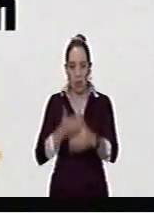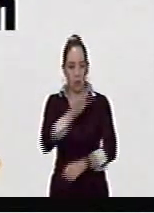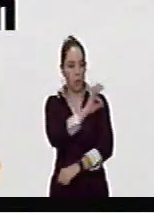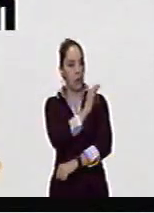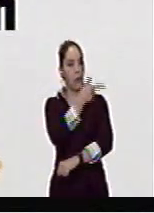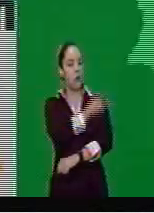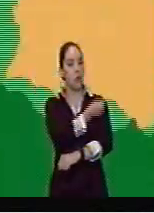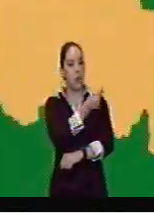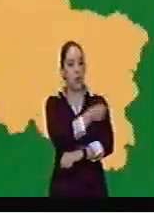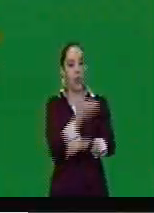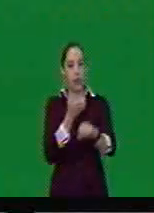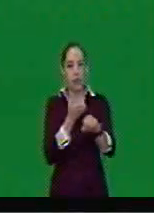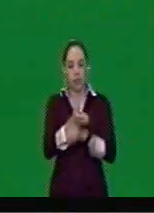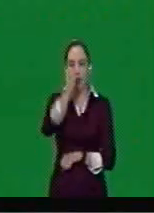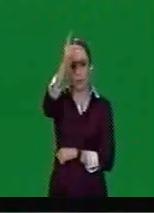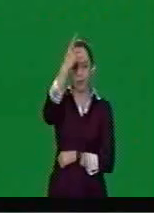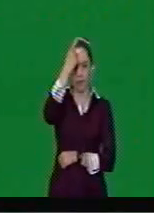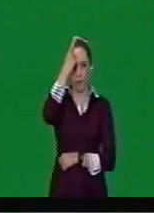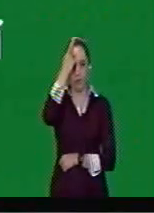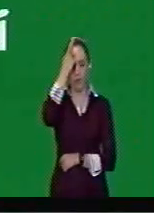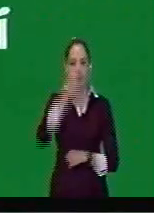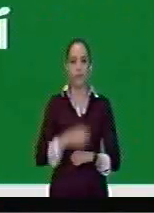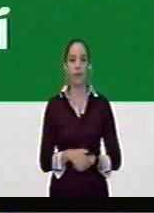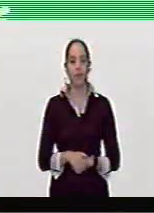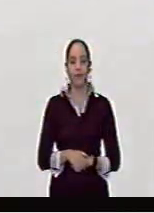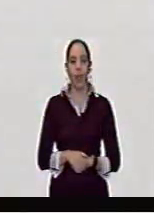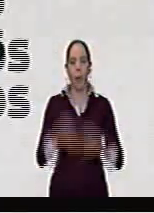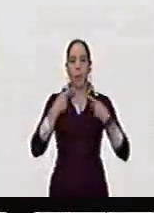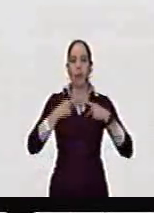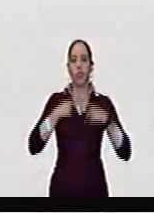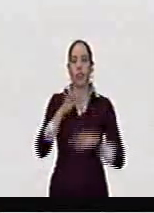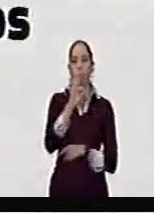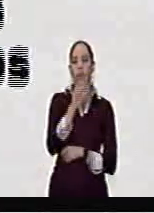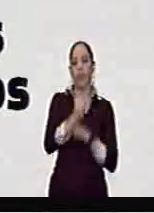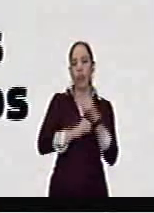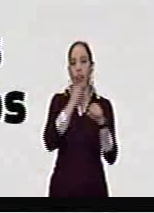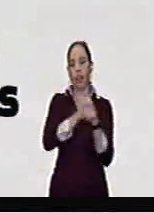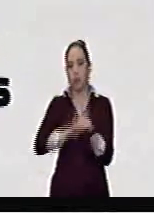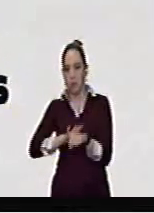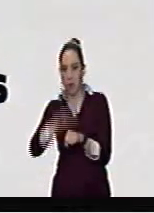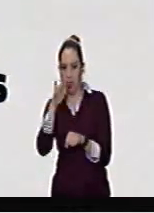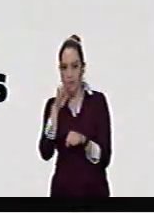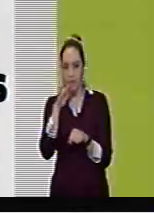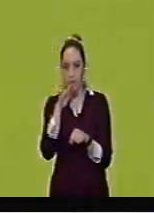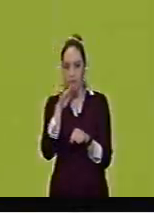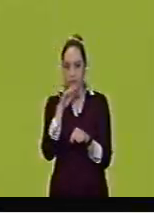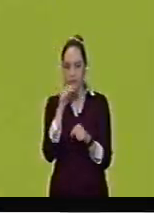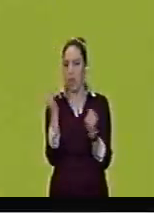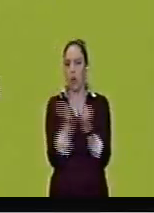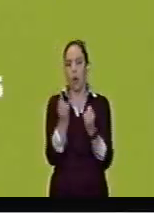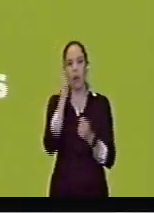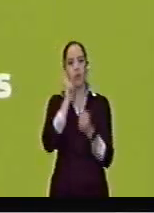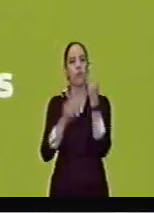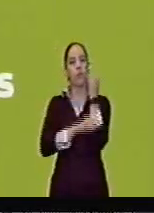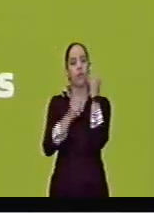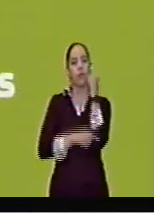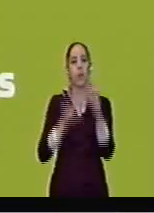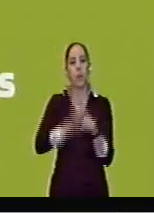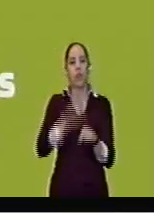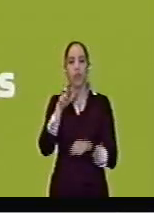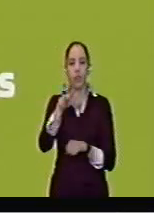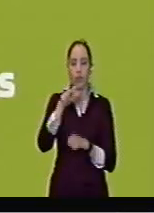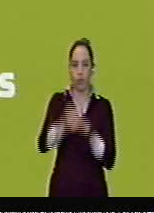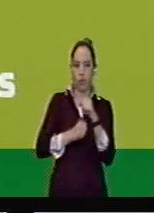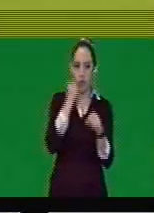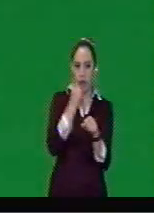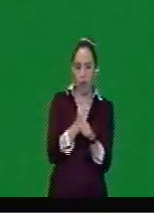Continúa el proceso de vacunación en el estado de San Luis Potosí para personas de 40 y más años, así como a embarazadas